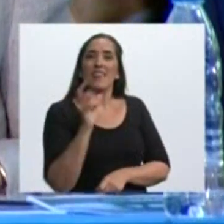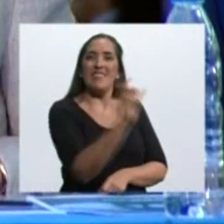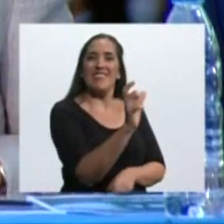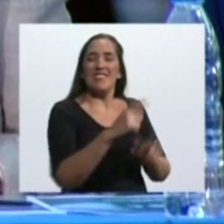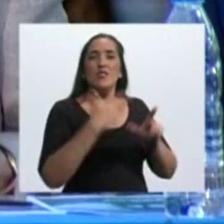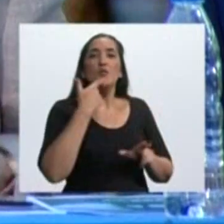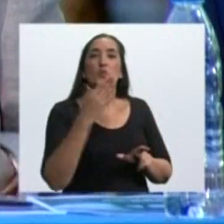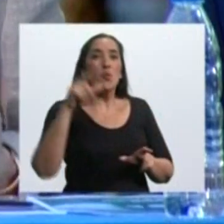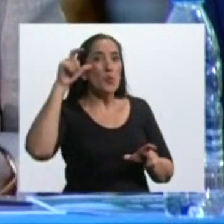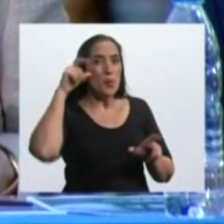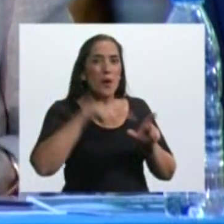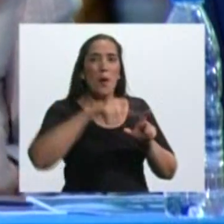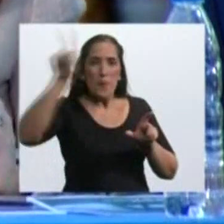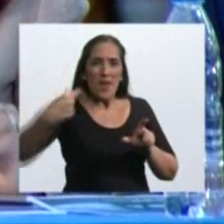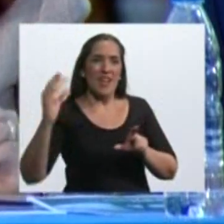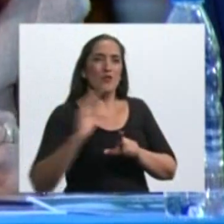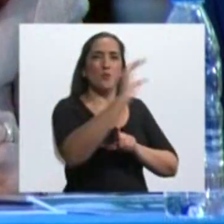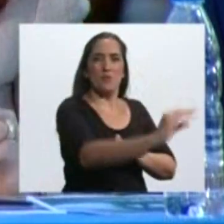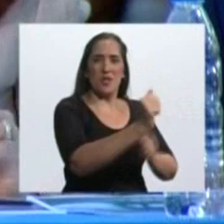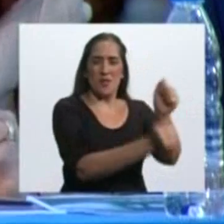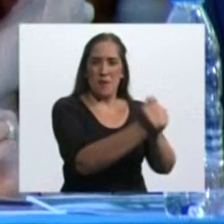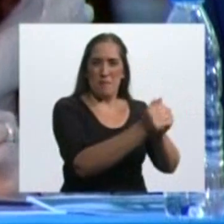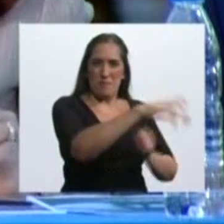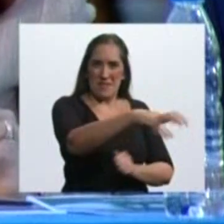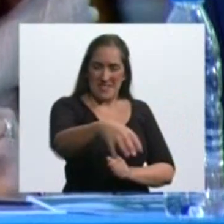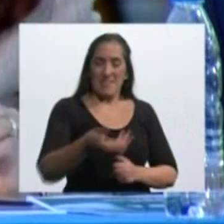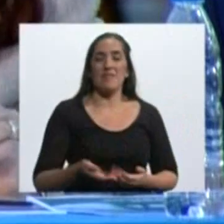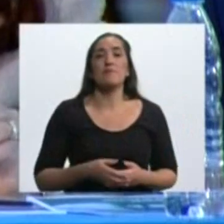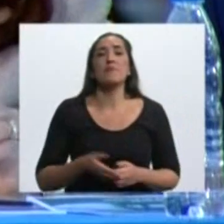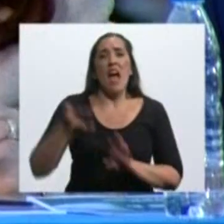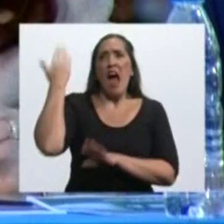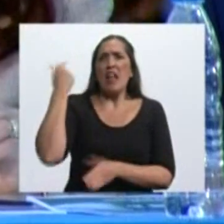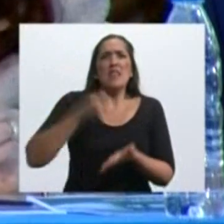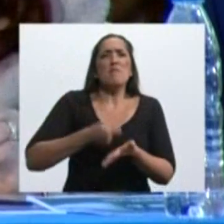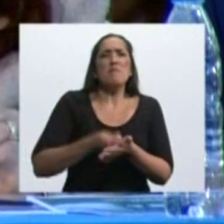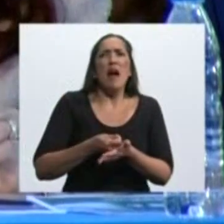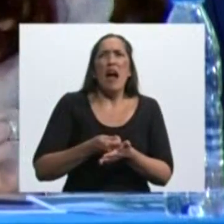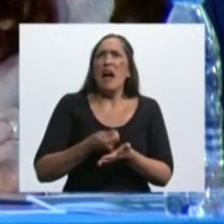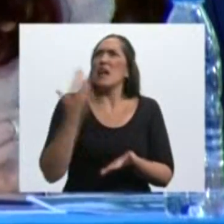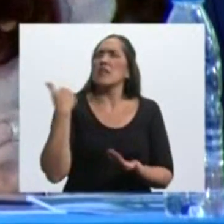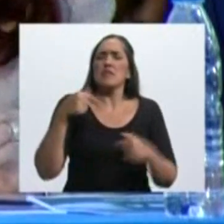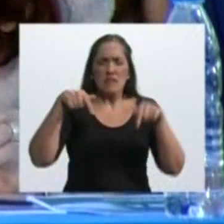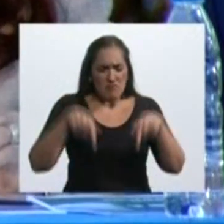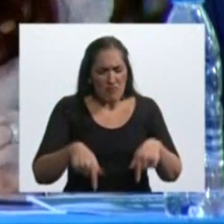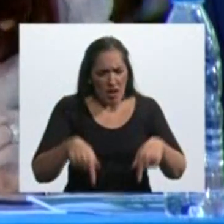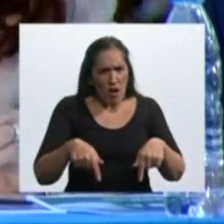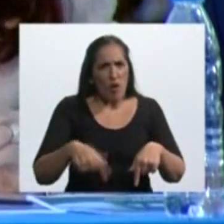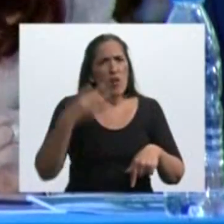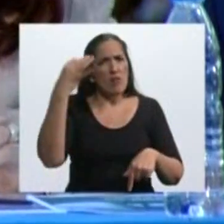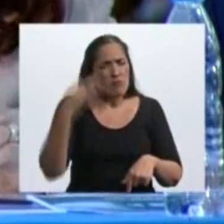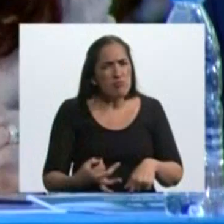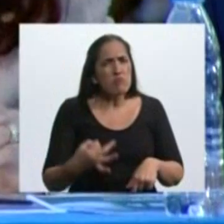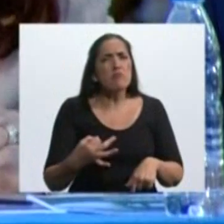pero tampoco, aunque era de 1.10, la gente pagaba, tampoco pagaba. Recién ahora estamos pudiendo